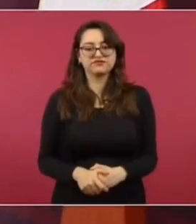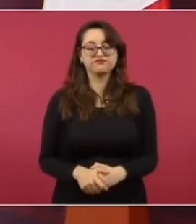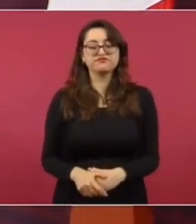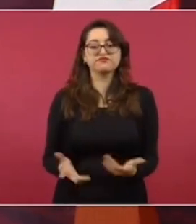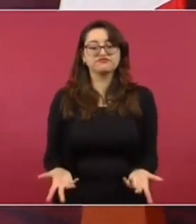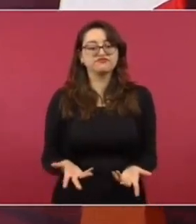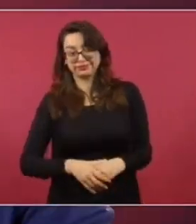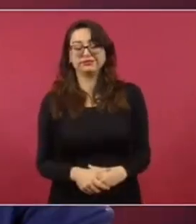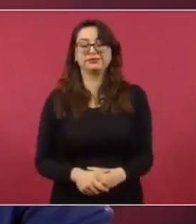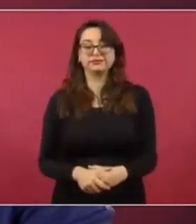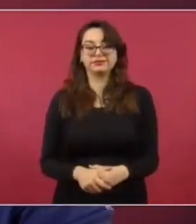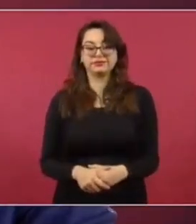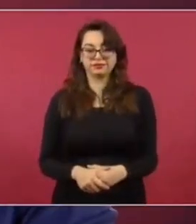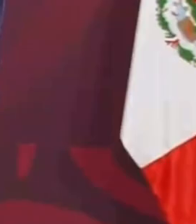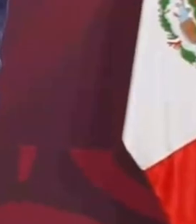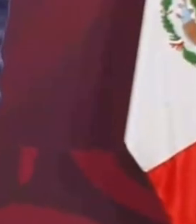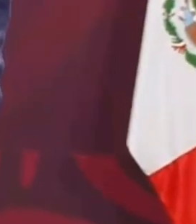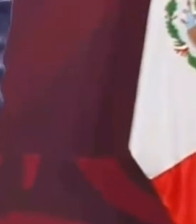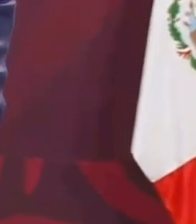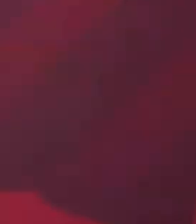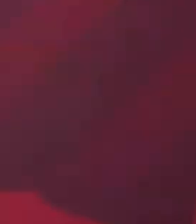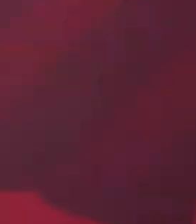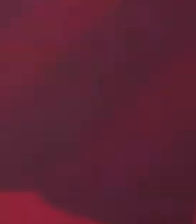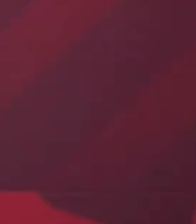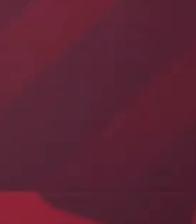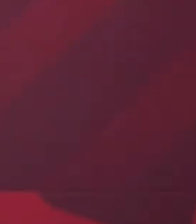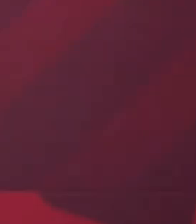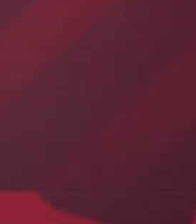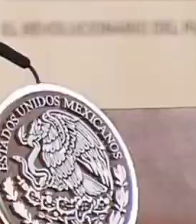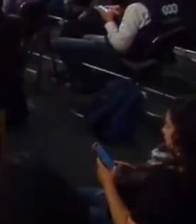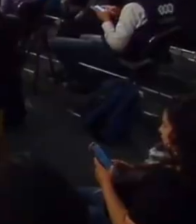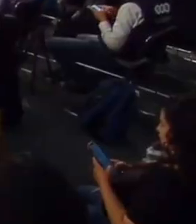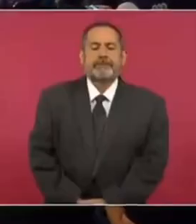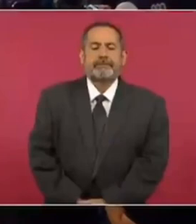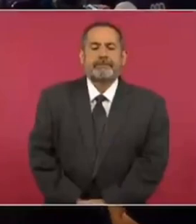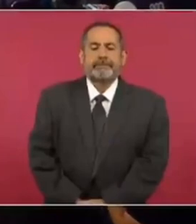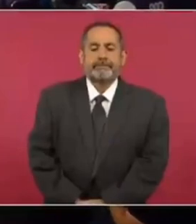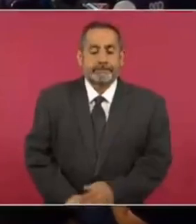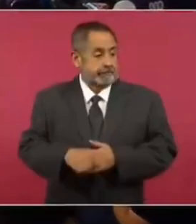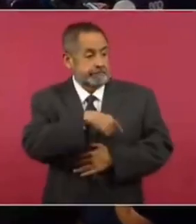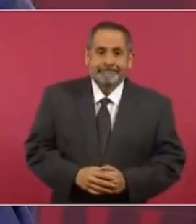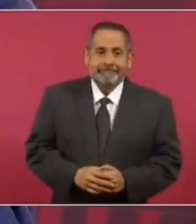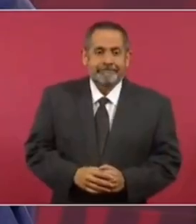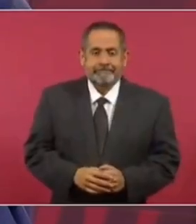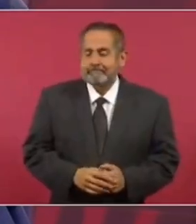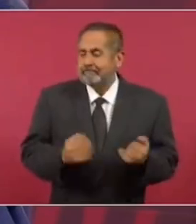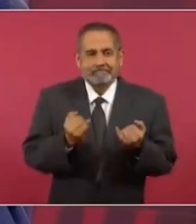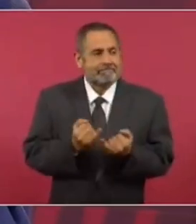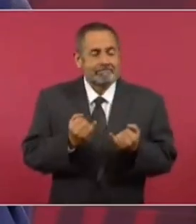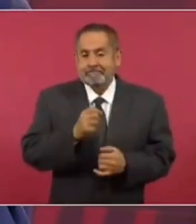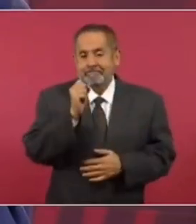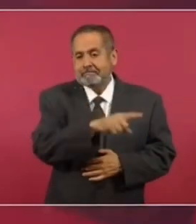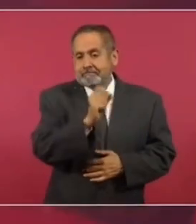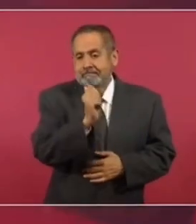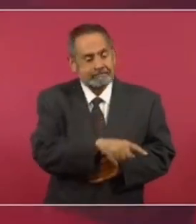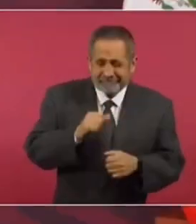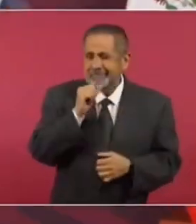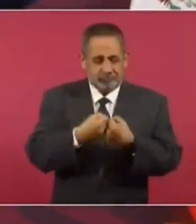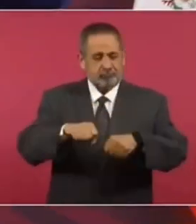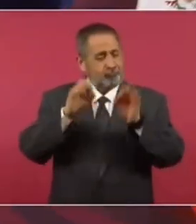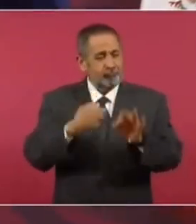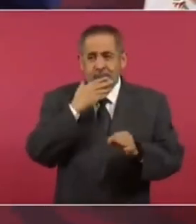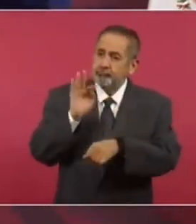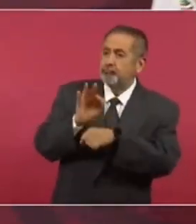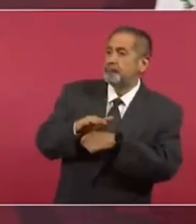decirles, senadores, sigan defendiendo la corrupción, sigan defendiendo los privilegios y los medios de información, igual, lo mismo. Pero